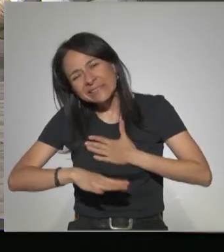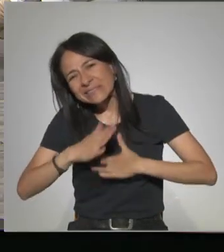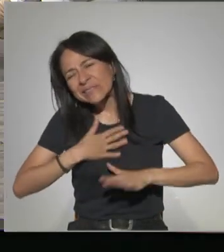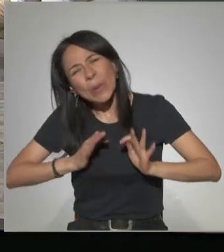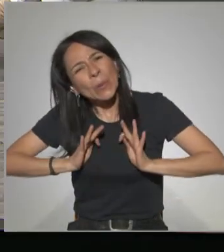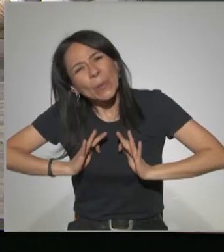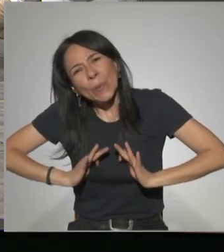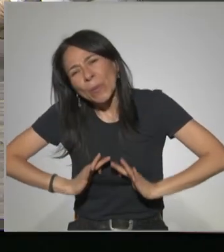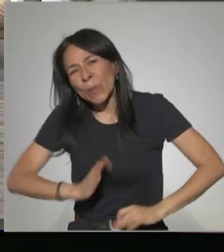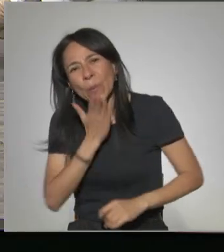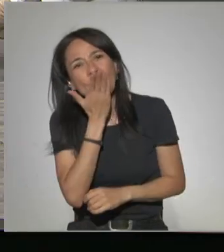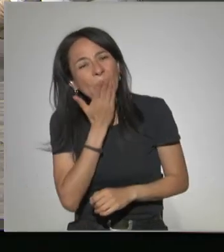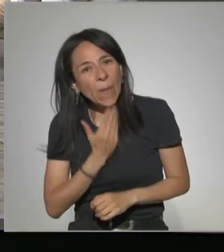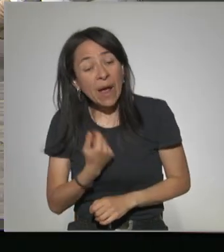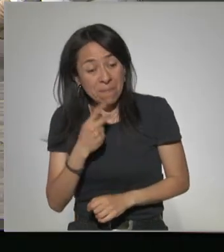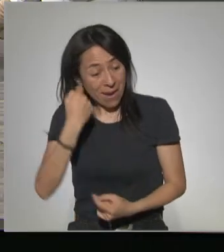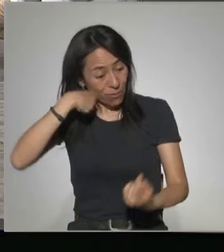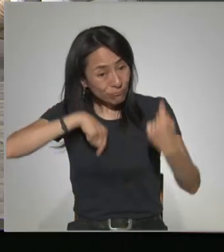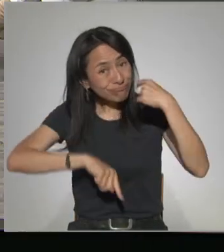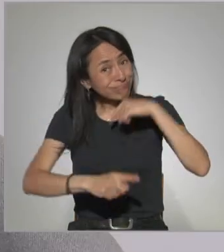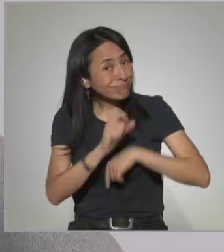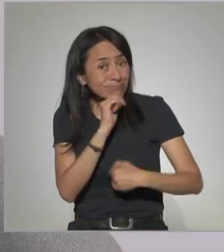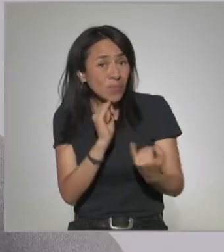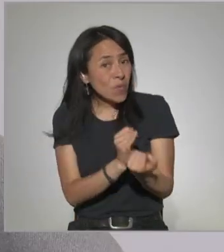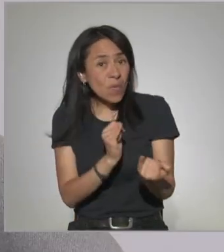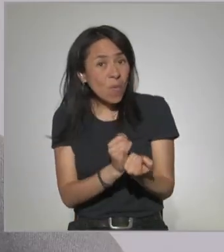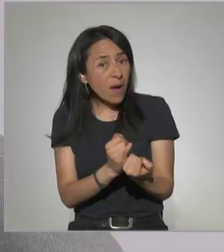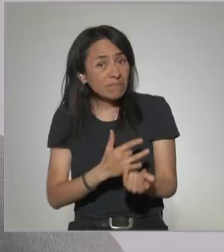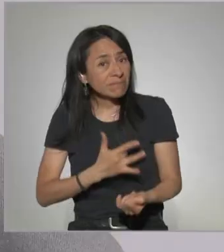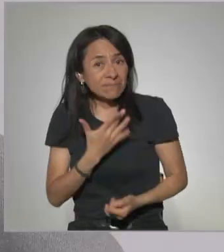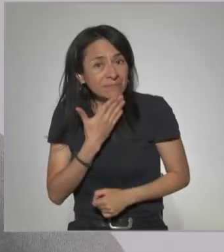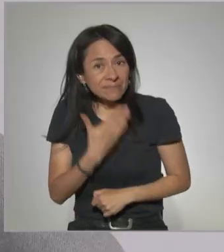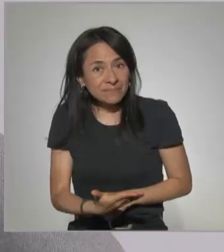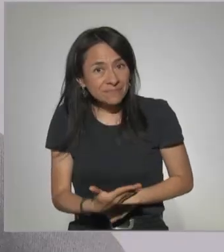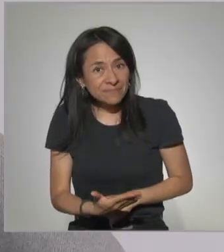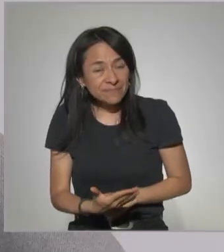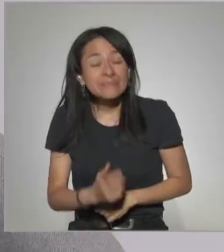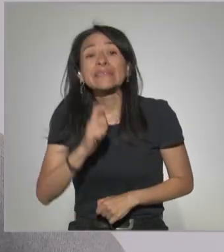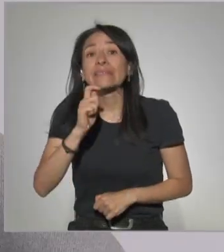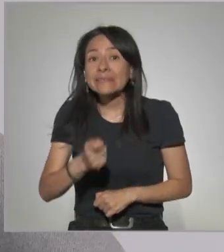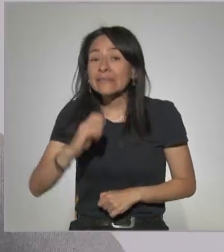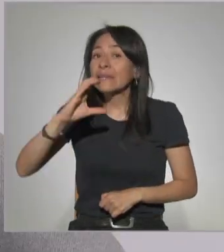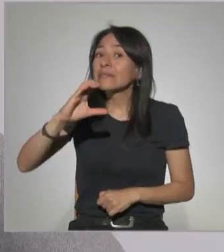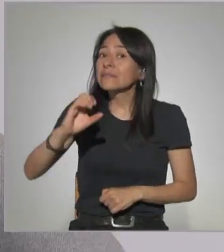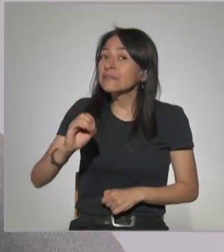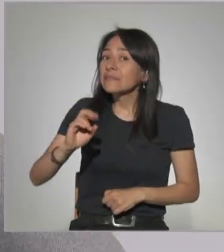metabólicamente también, ¿no? Igual bajo esta premisa de que el cortisol